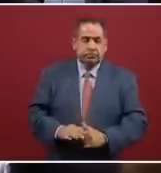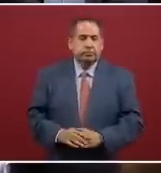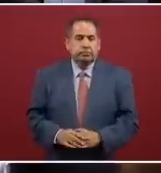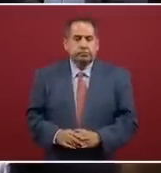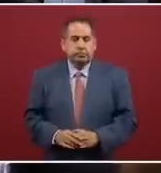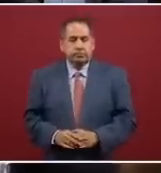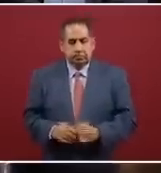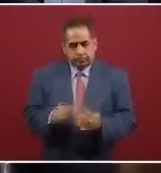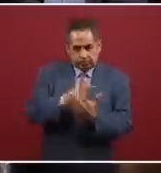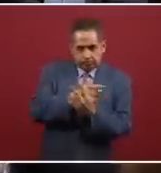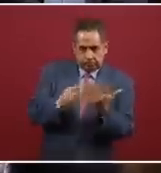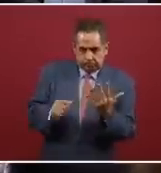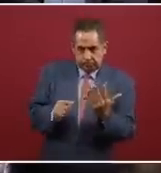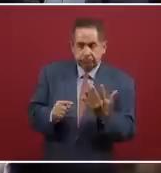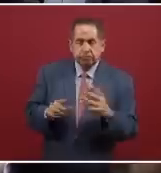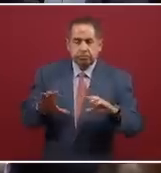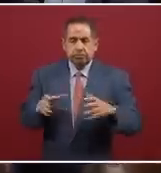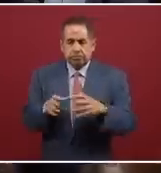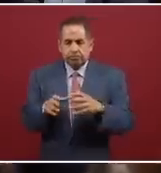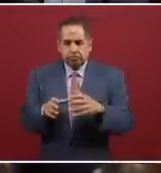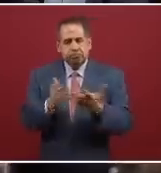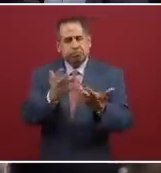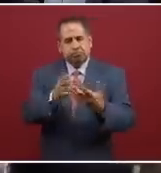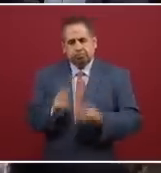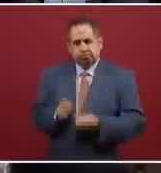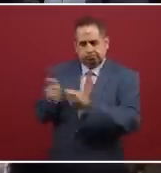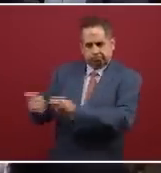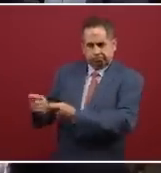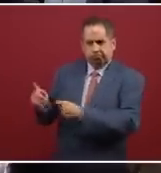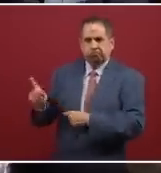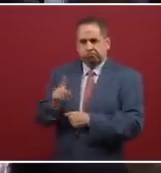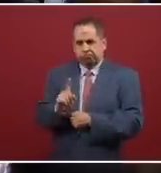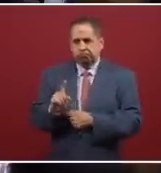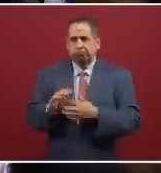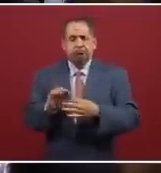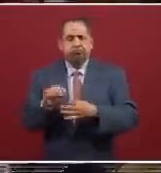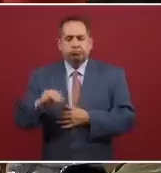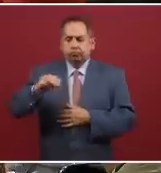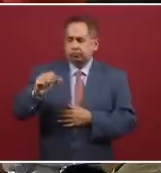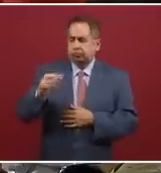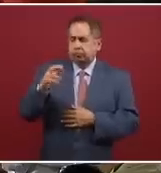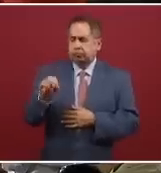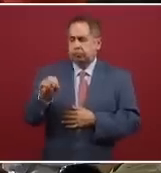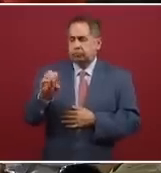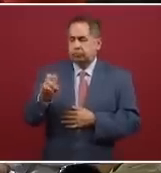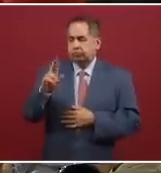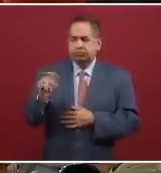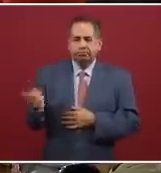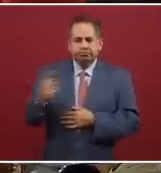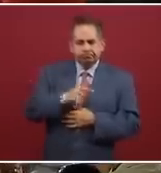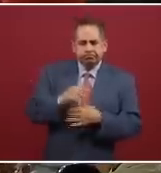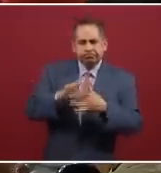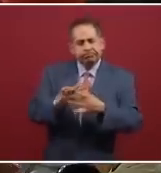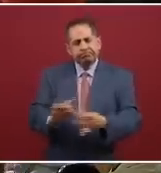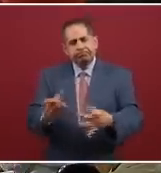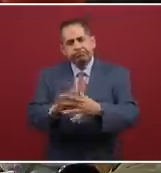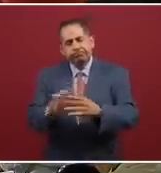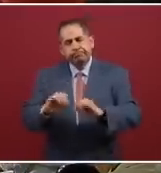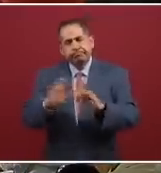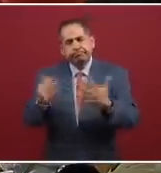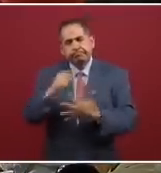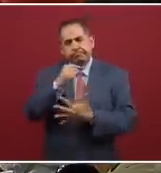entonces vamos a dejarle la palabra a marcelo ebrard para que nos explique sobre el